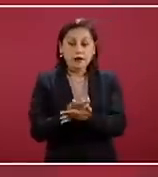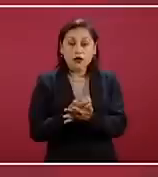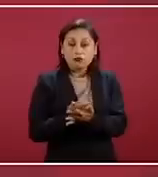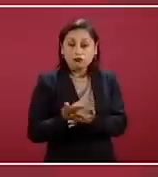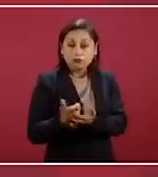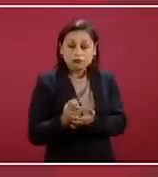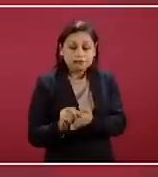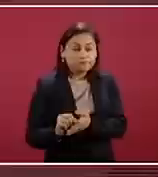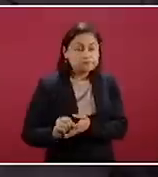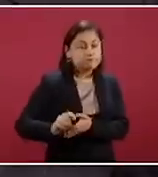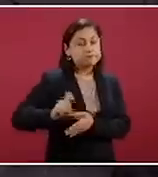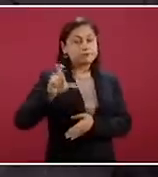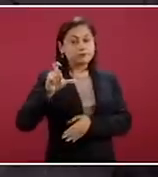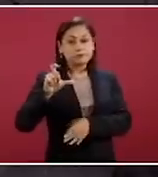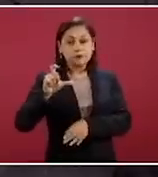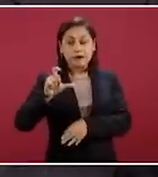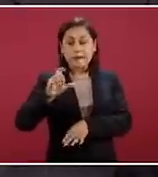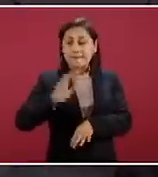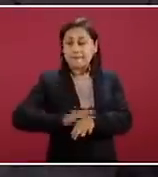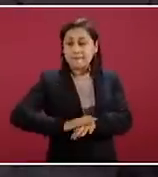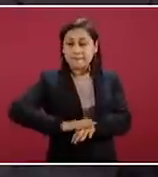al salario mínimo,